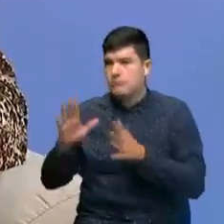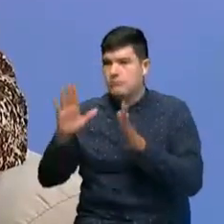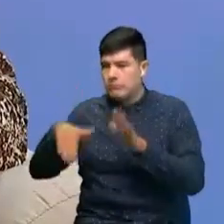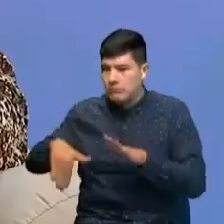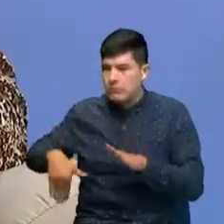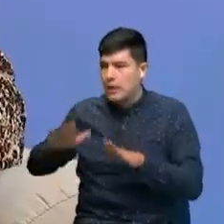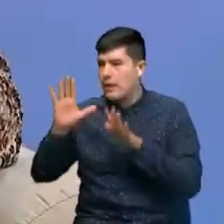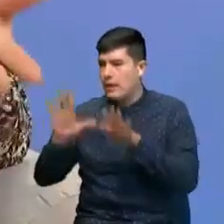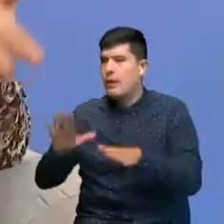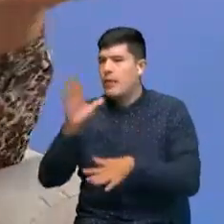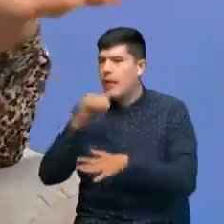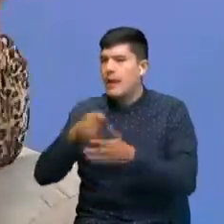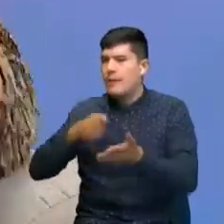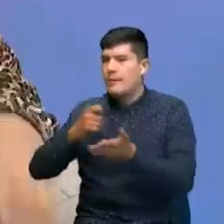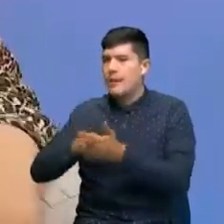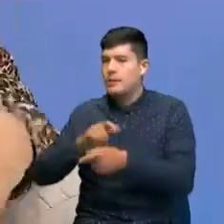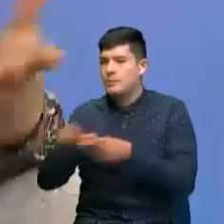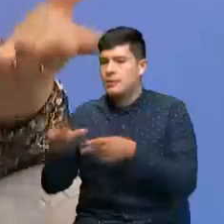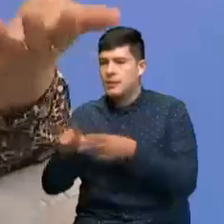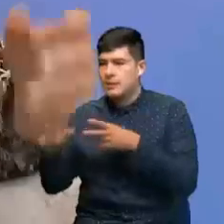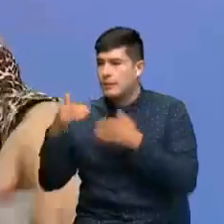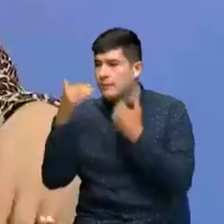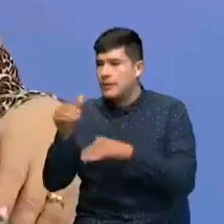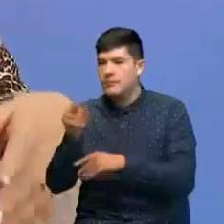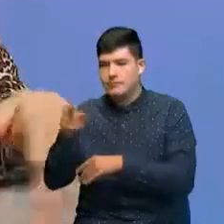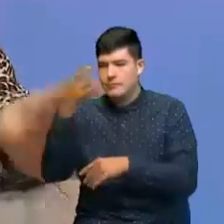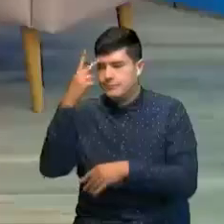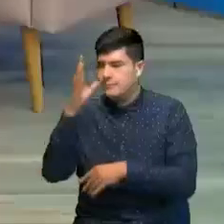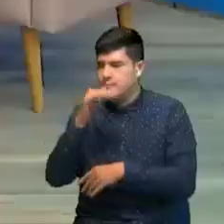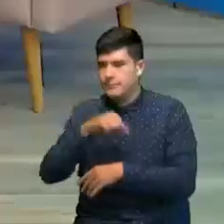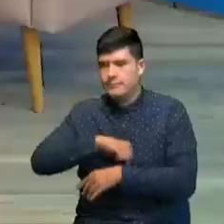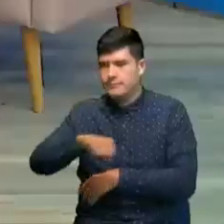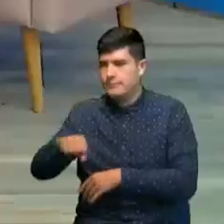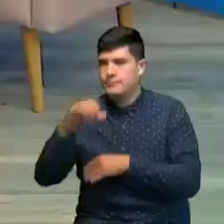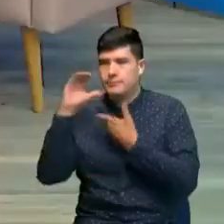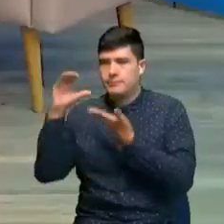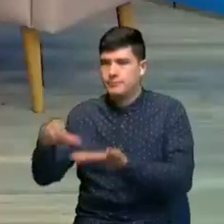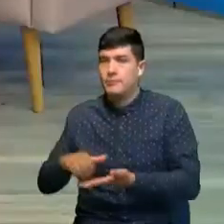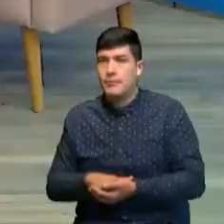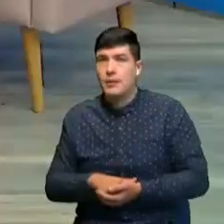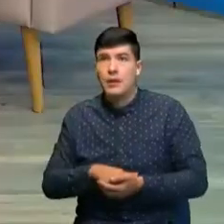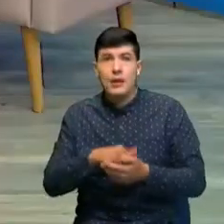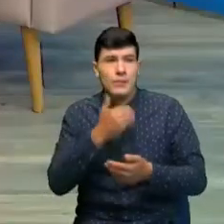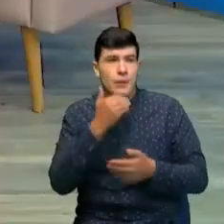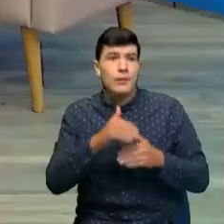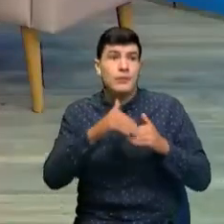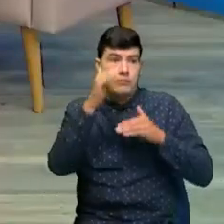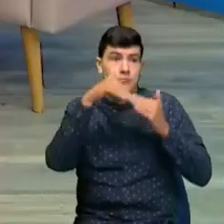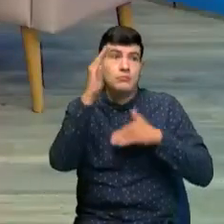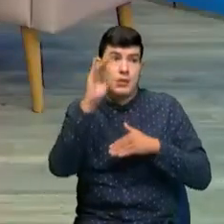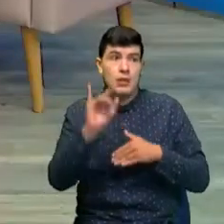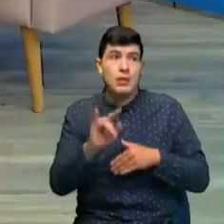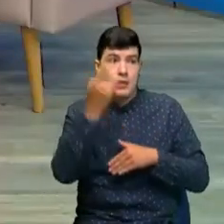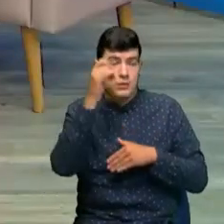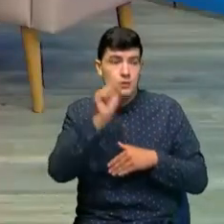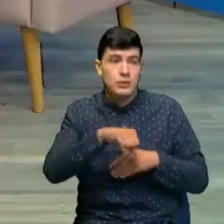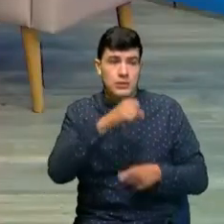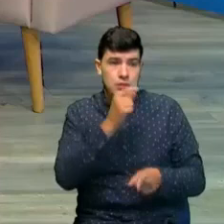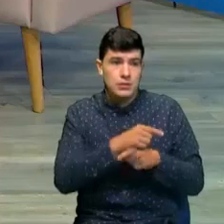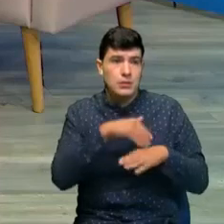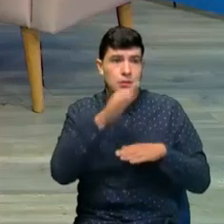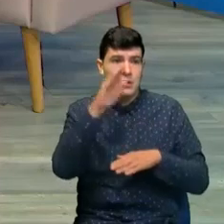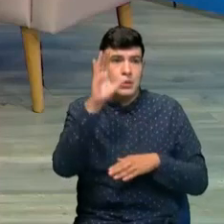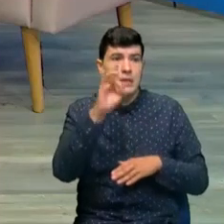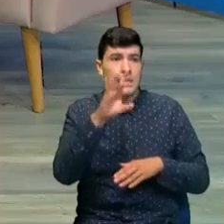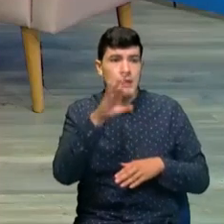ni cumplió con la semana mínima, pues lógico que no tiene si derecho a la pensión de vejez. ¿Y si le sube algo? Claro, si sube como un 15%. Es que